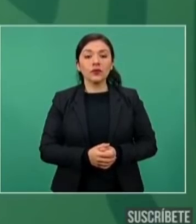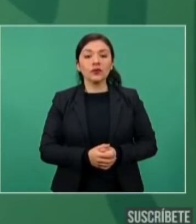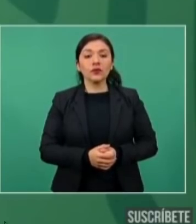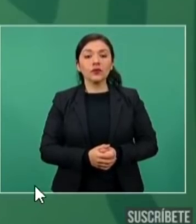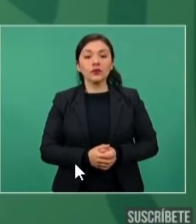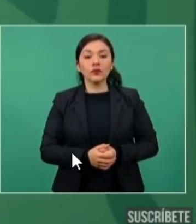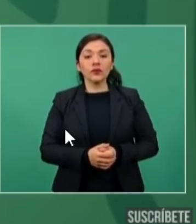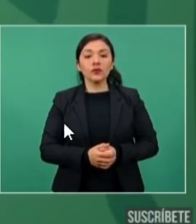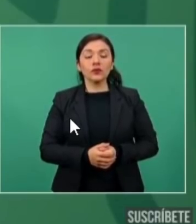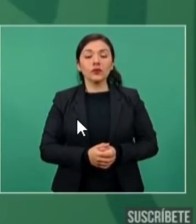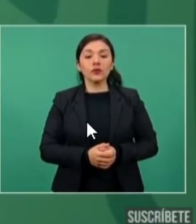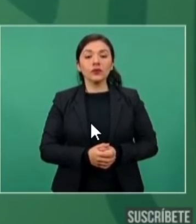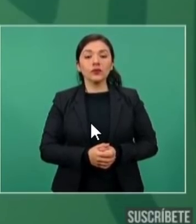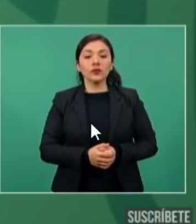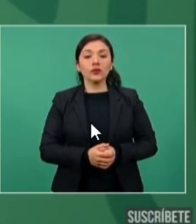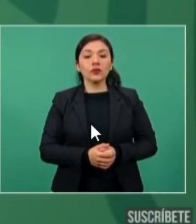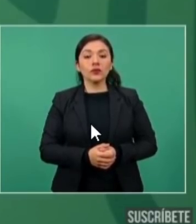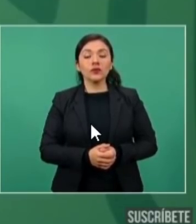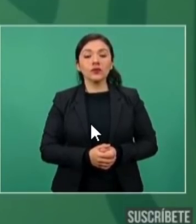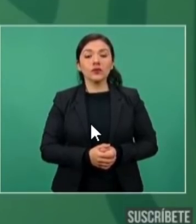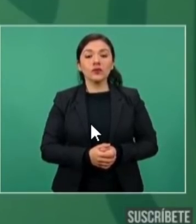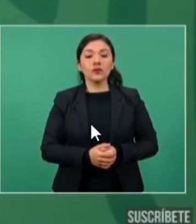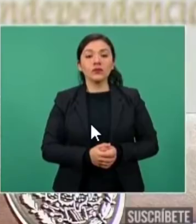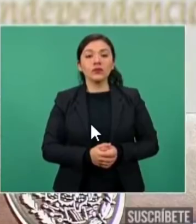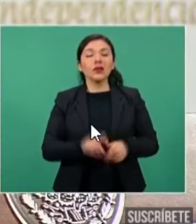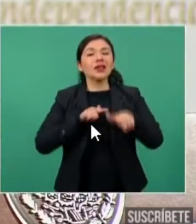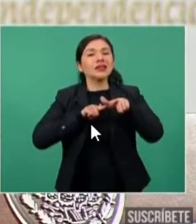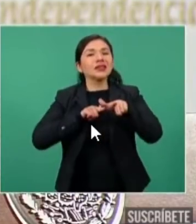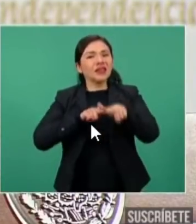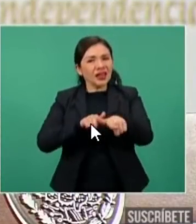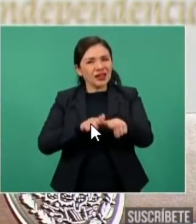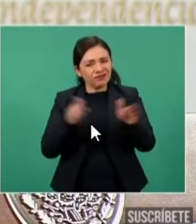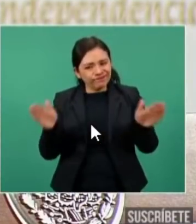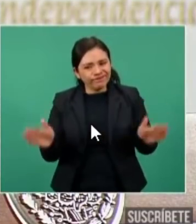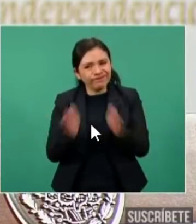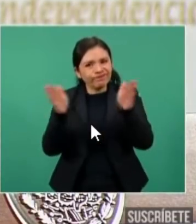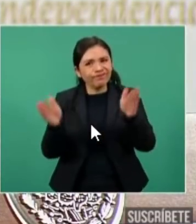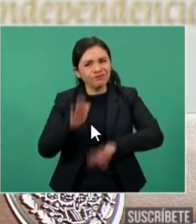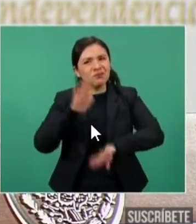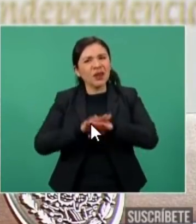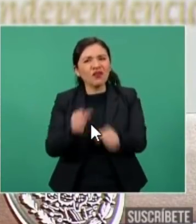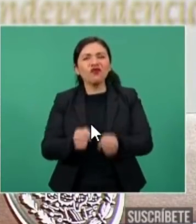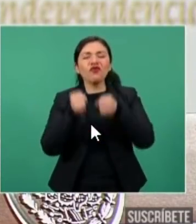la fortaleza cultural de méxico